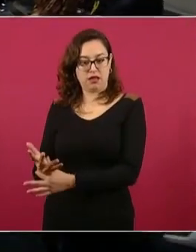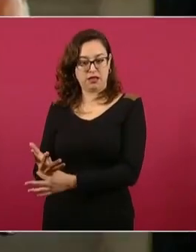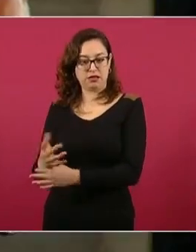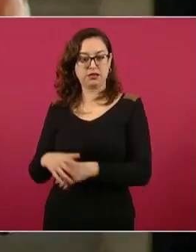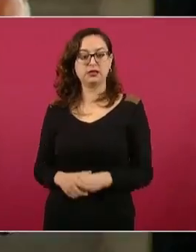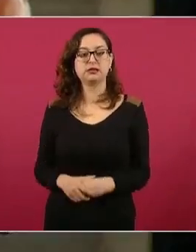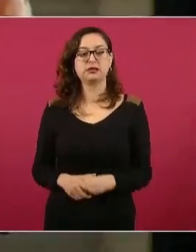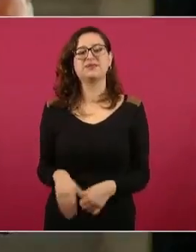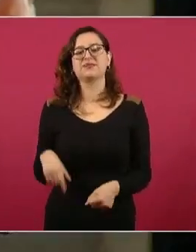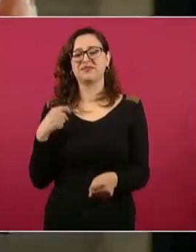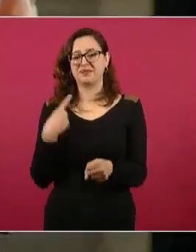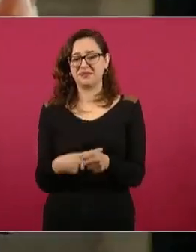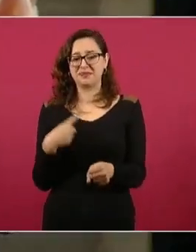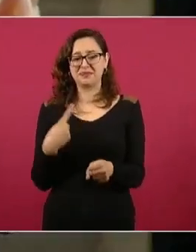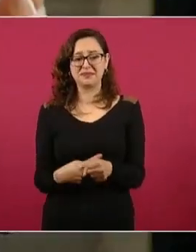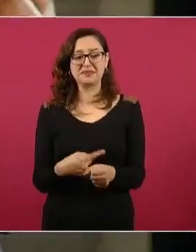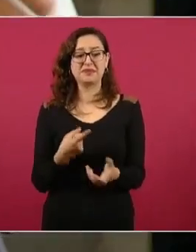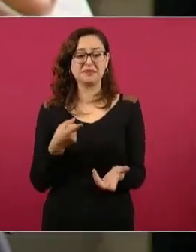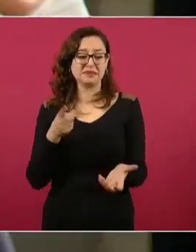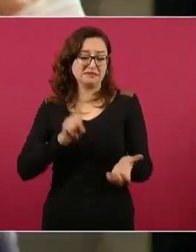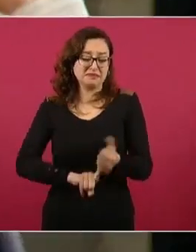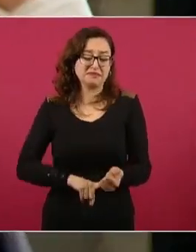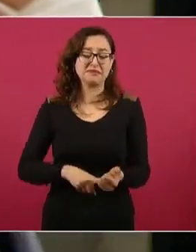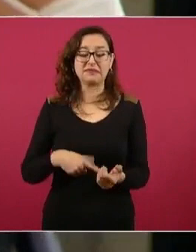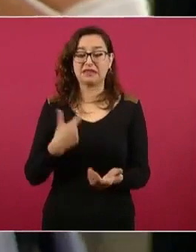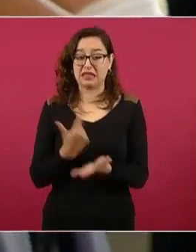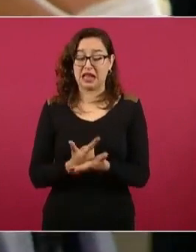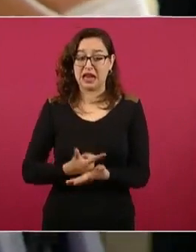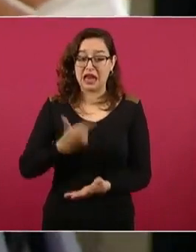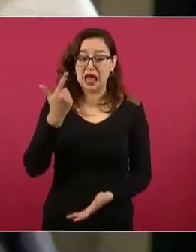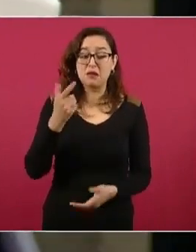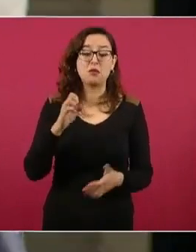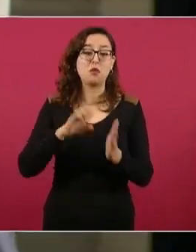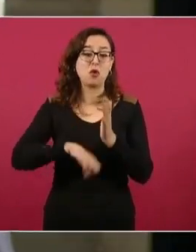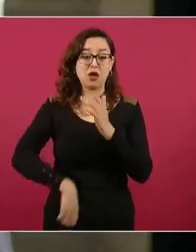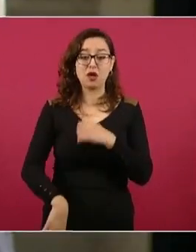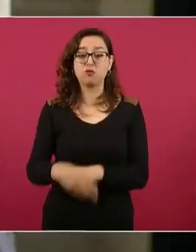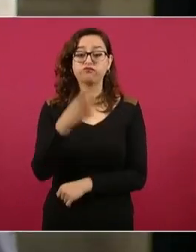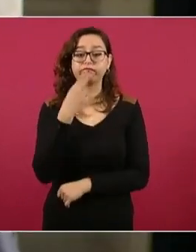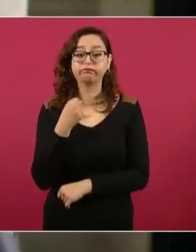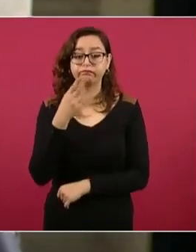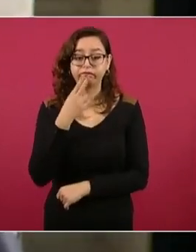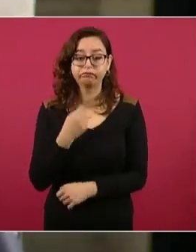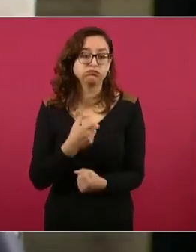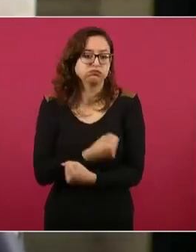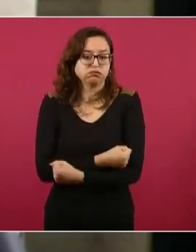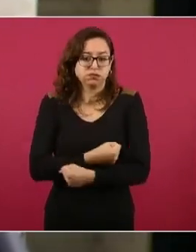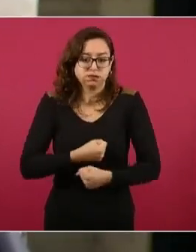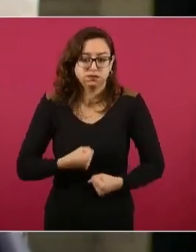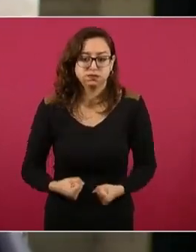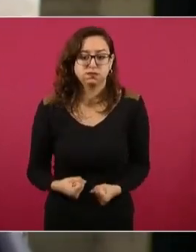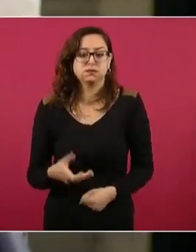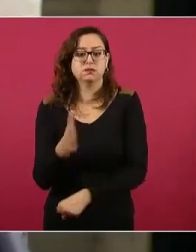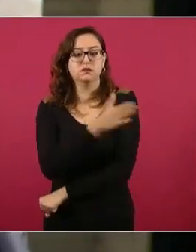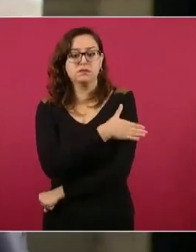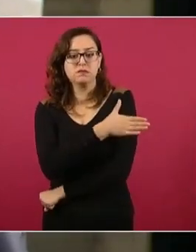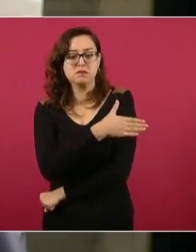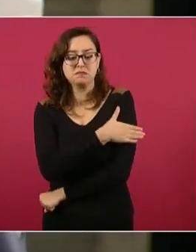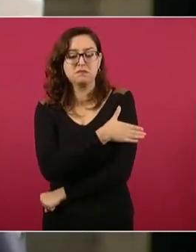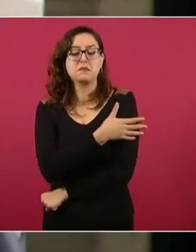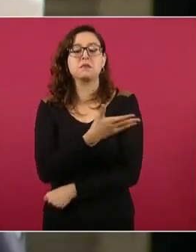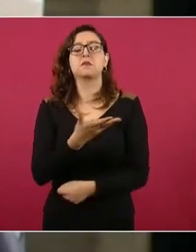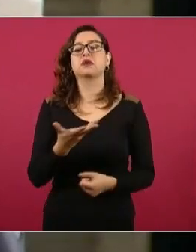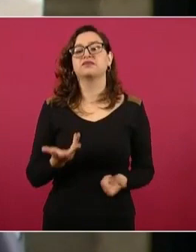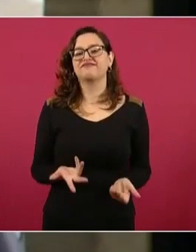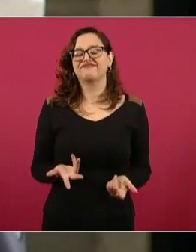enfermedades crónico-degenerativas, las no transmisibles, la diabetes mellitus, obesidad, hipertensión,